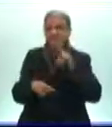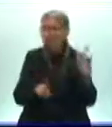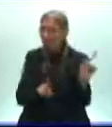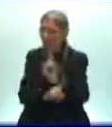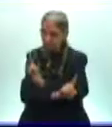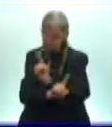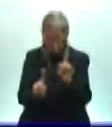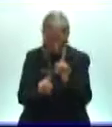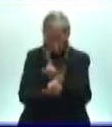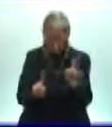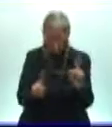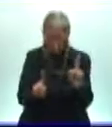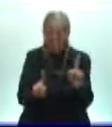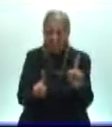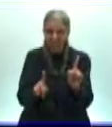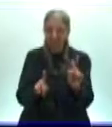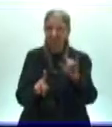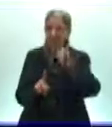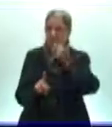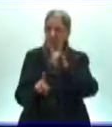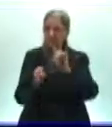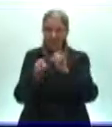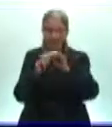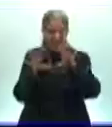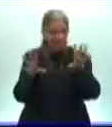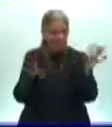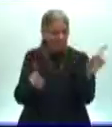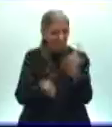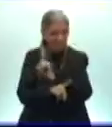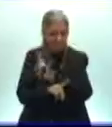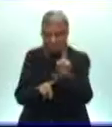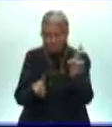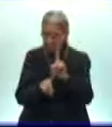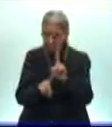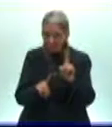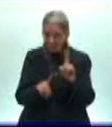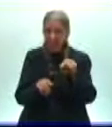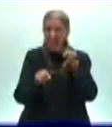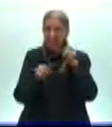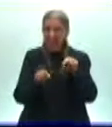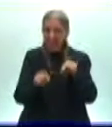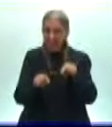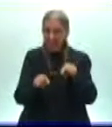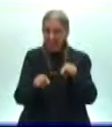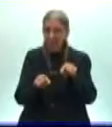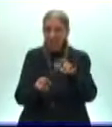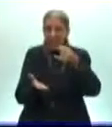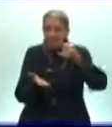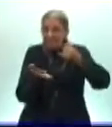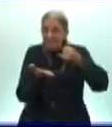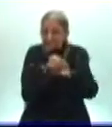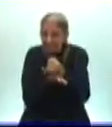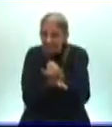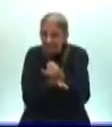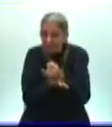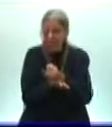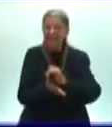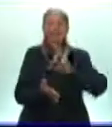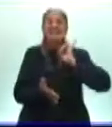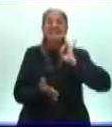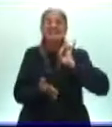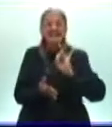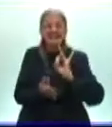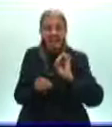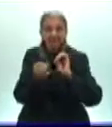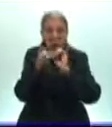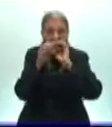los viernes a las 9:30 de la mañana, estaríamos saliendo los miércoles a las